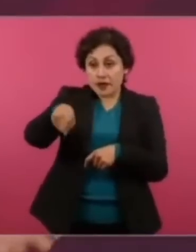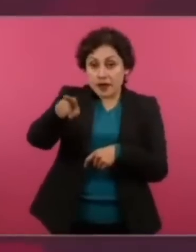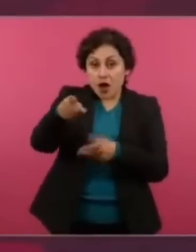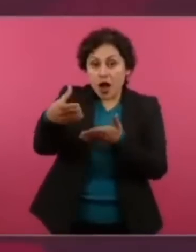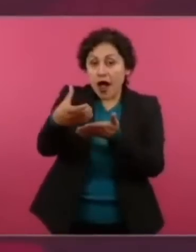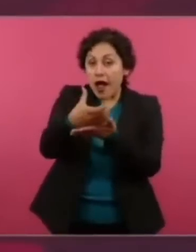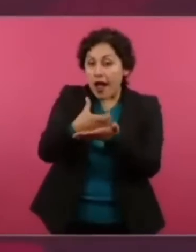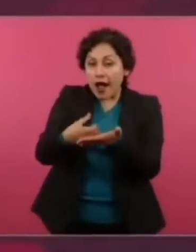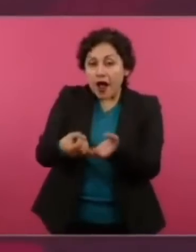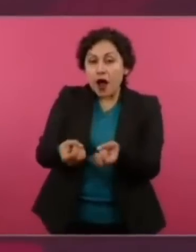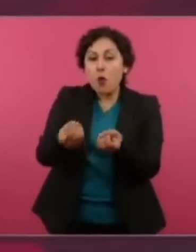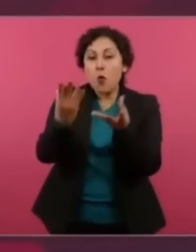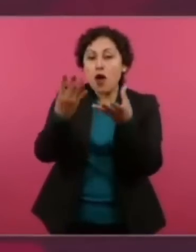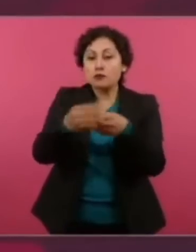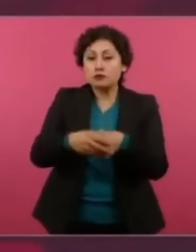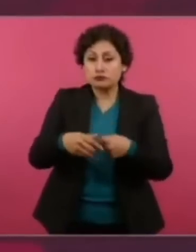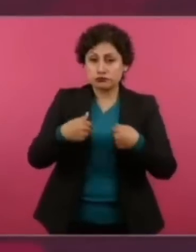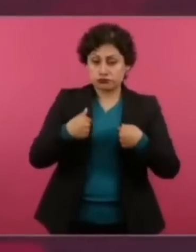yo gano.